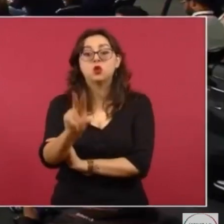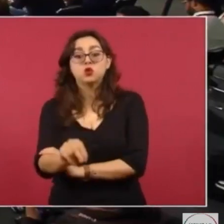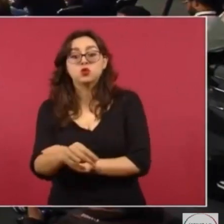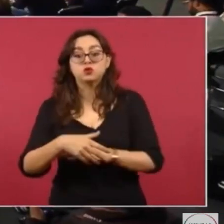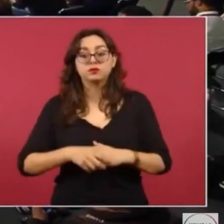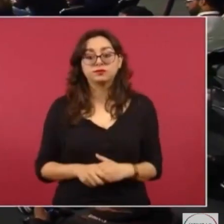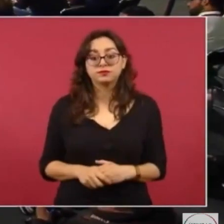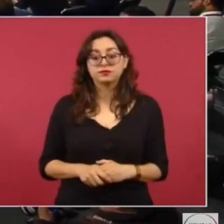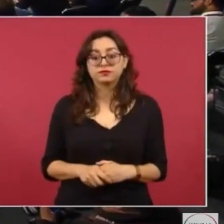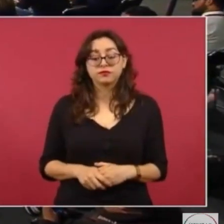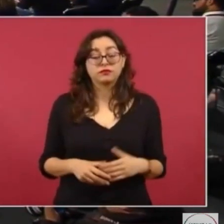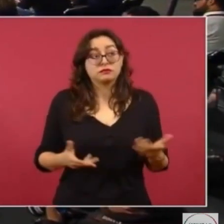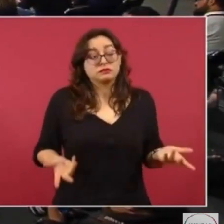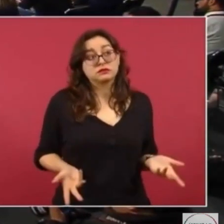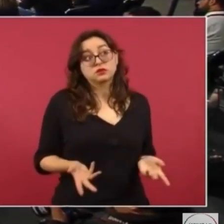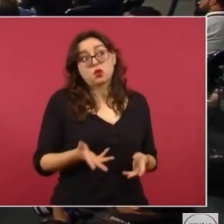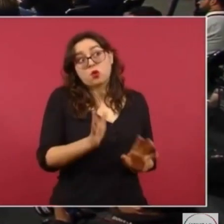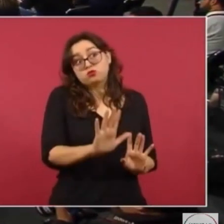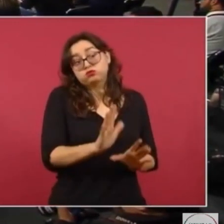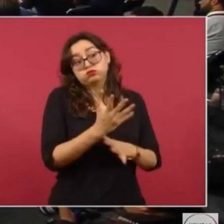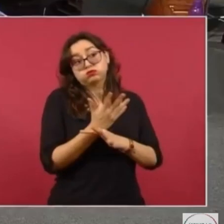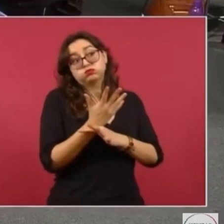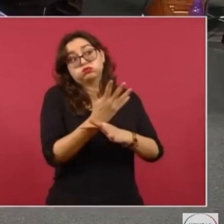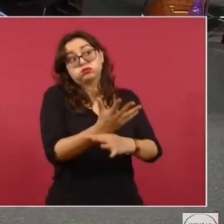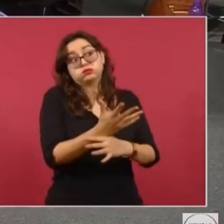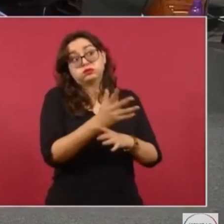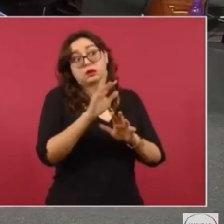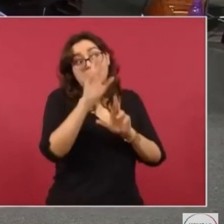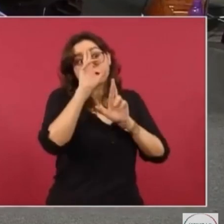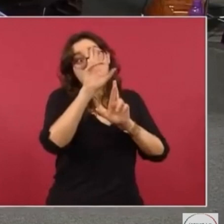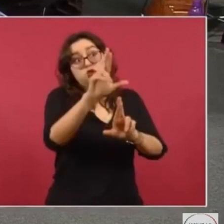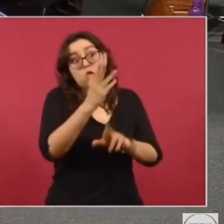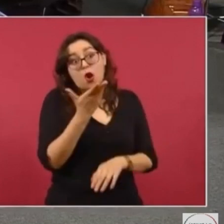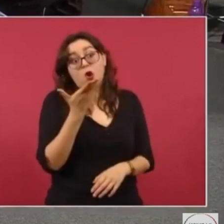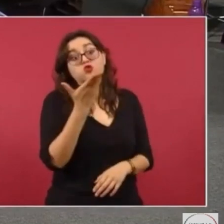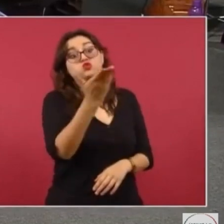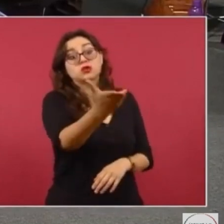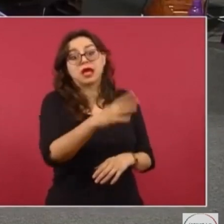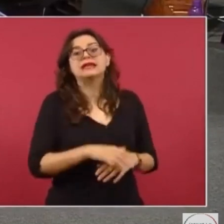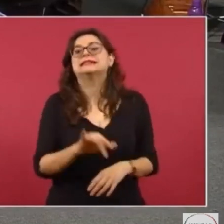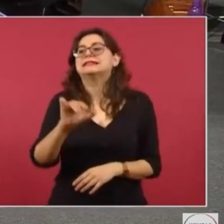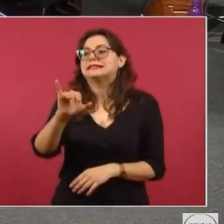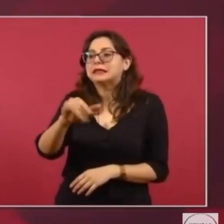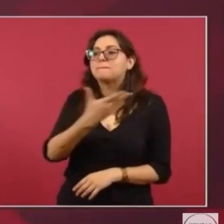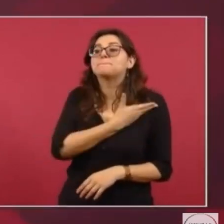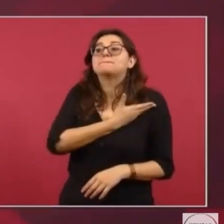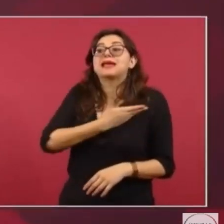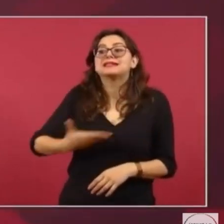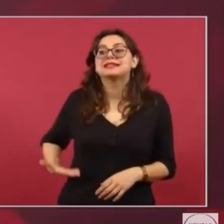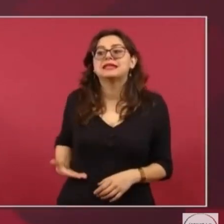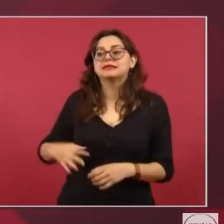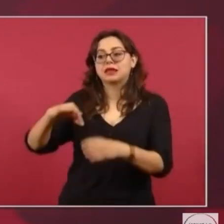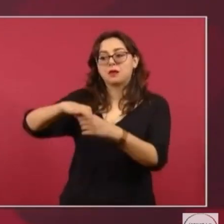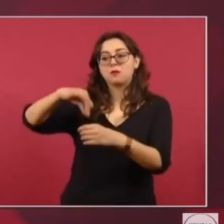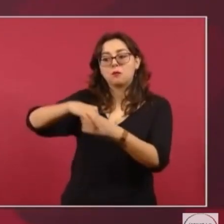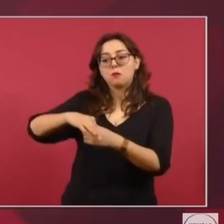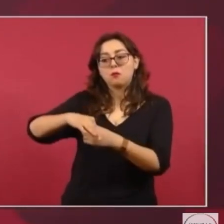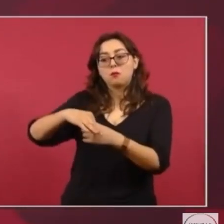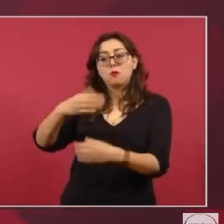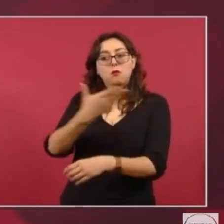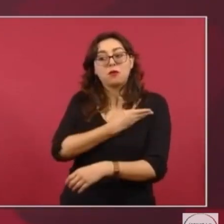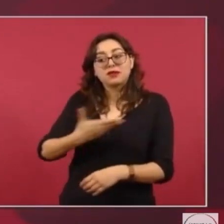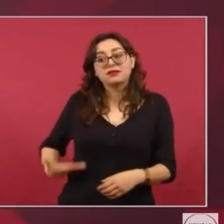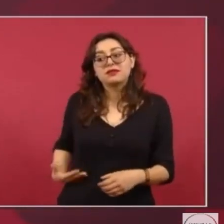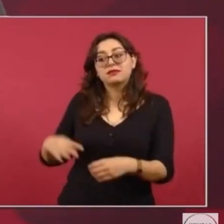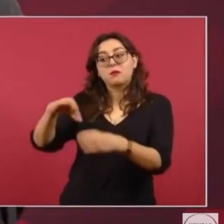no, que el presidente Enrique Peña Nieto había sido respetuoso y en la elección presidencial. Por eso fue Pero antes,